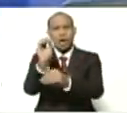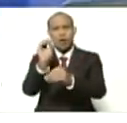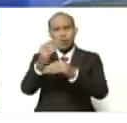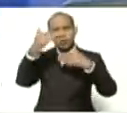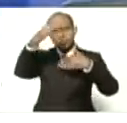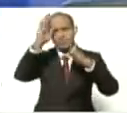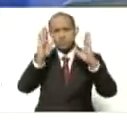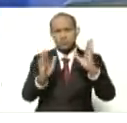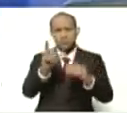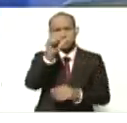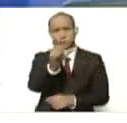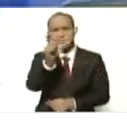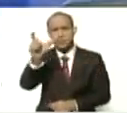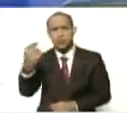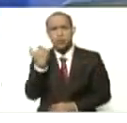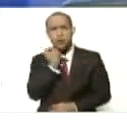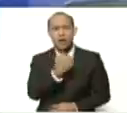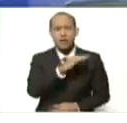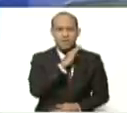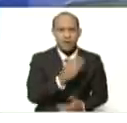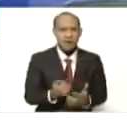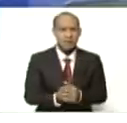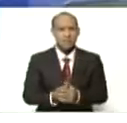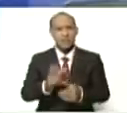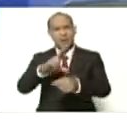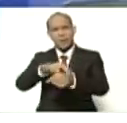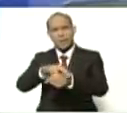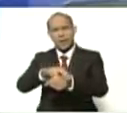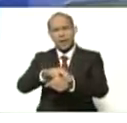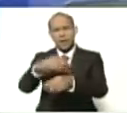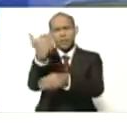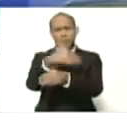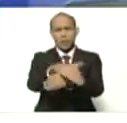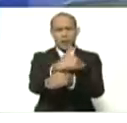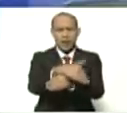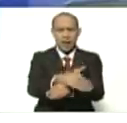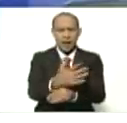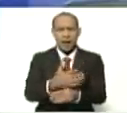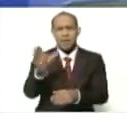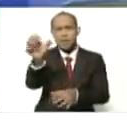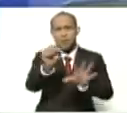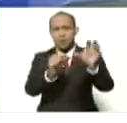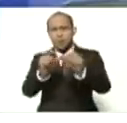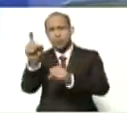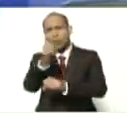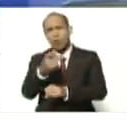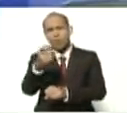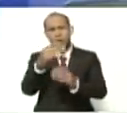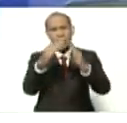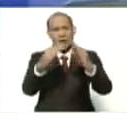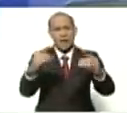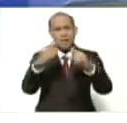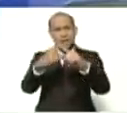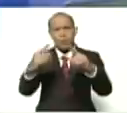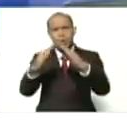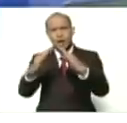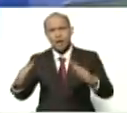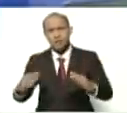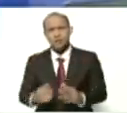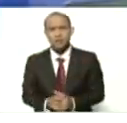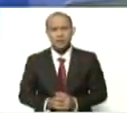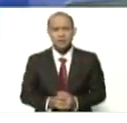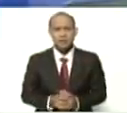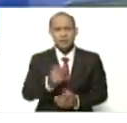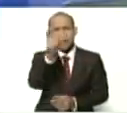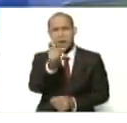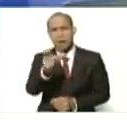de pacientes personal de trabajo comunitario que participa en la captación despistaje casa por casa de